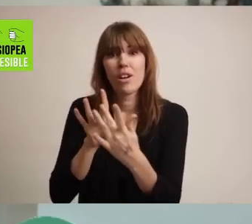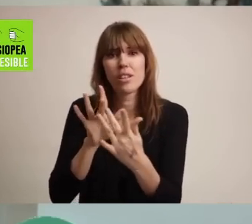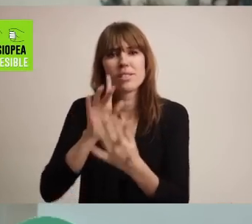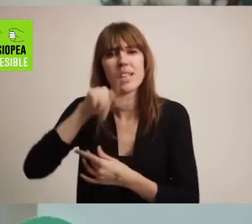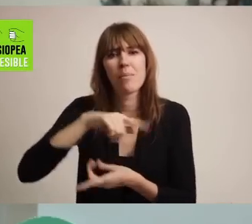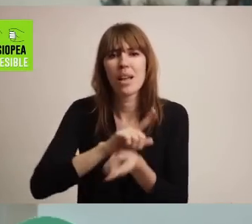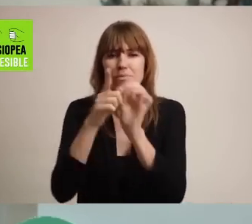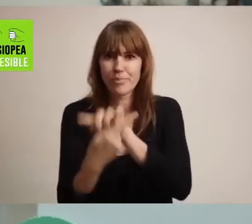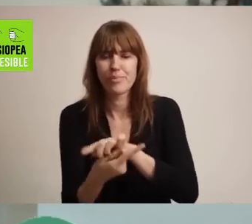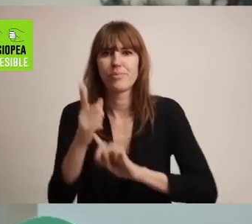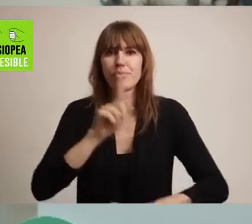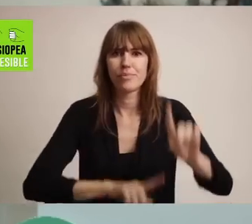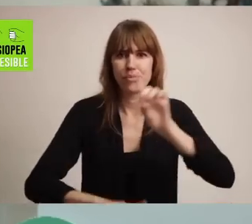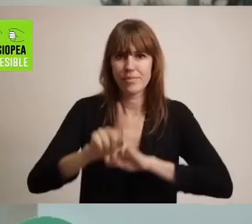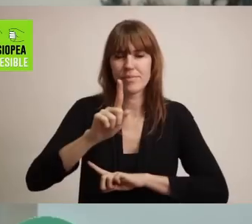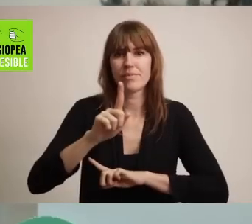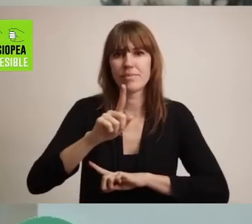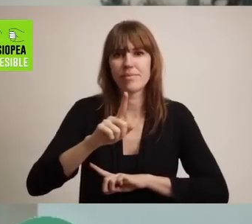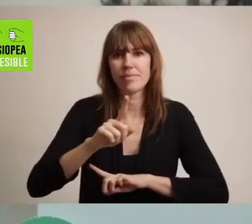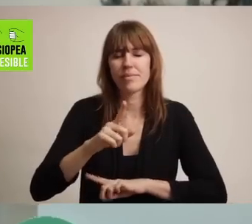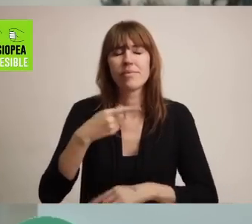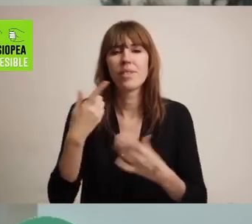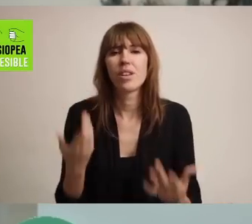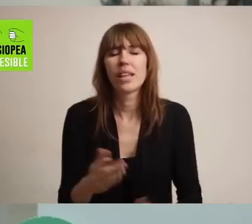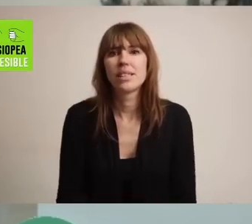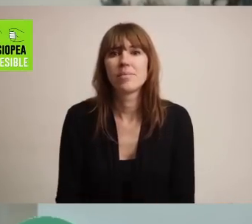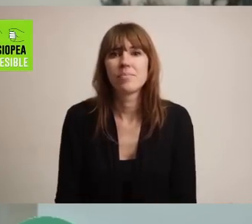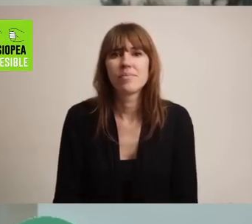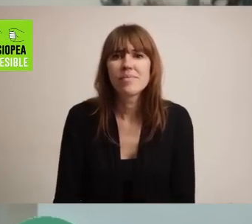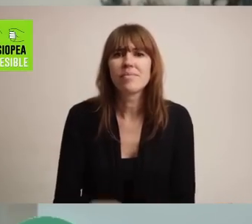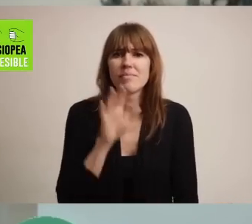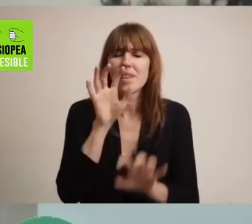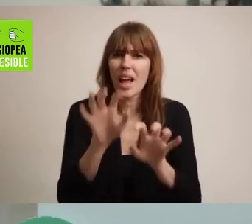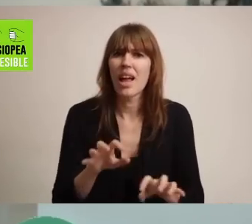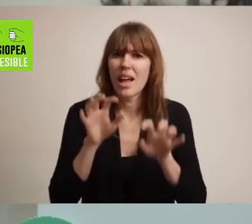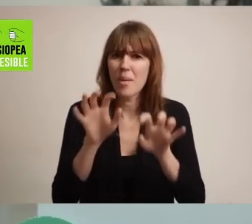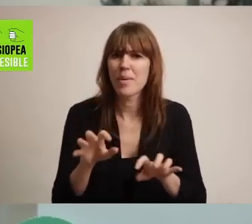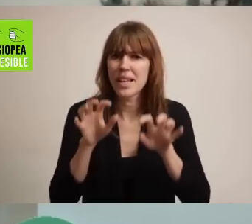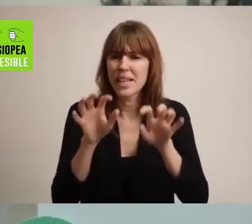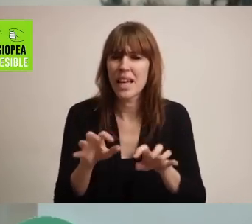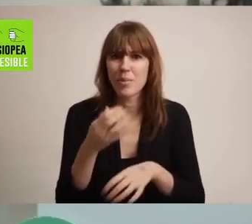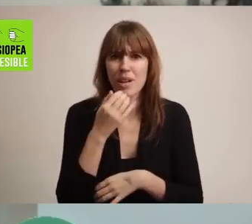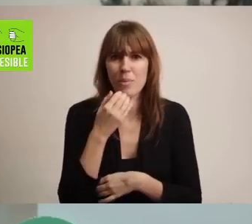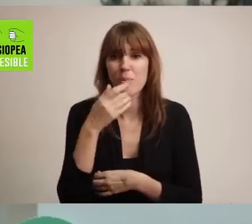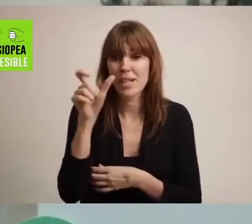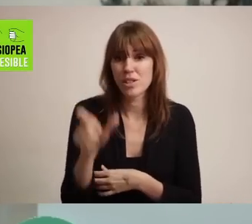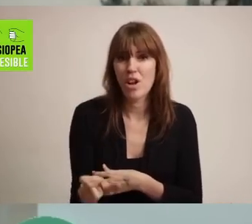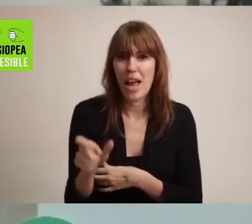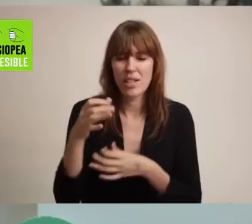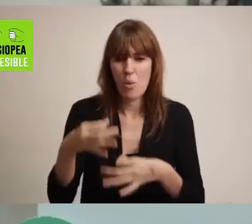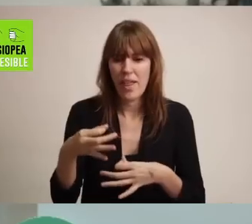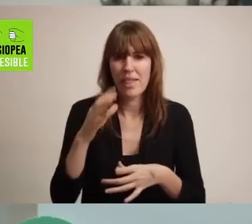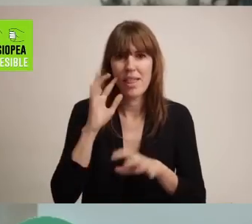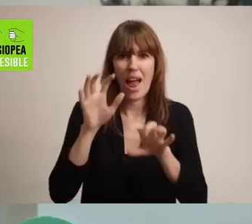alterada. De manera que sí que se puede aprender para que la persona esté más segura, sobre